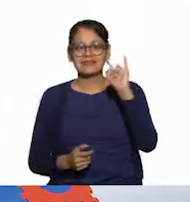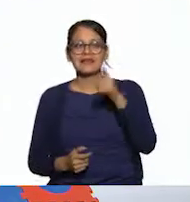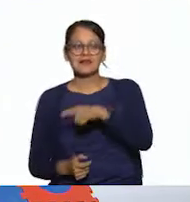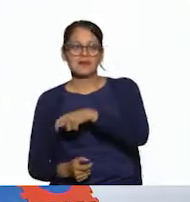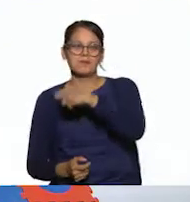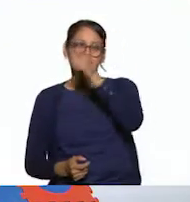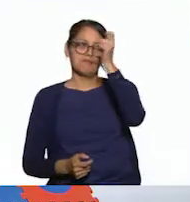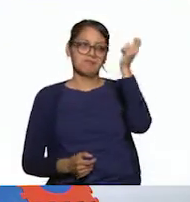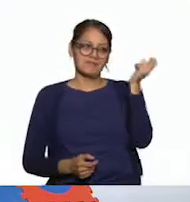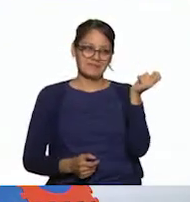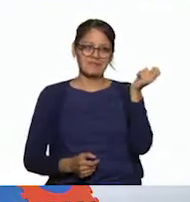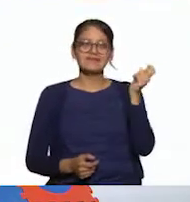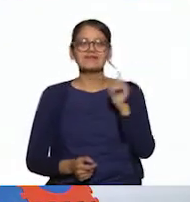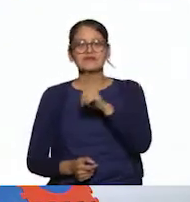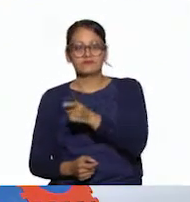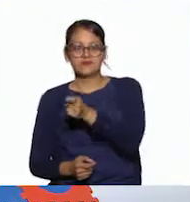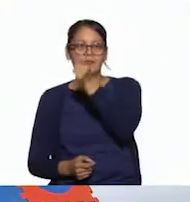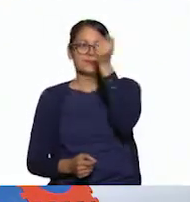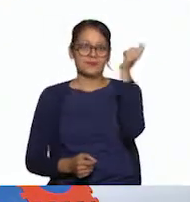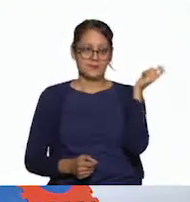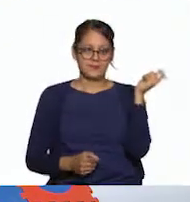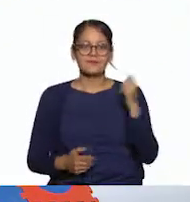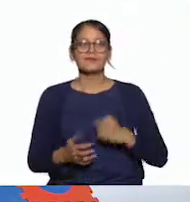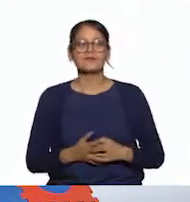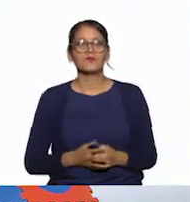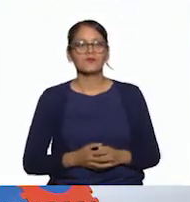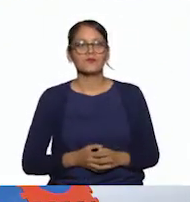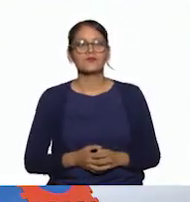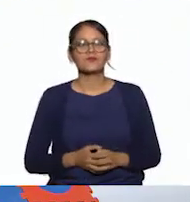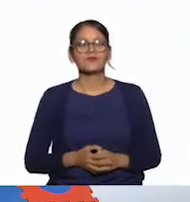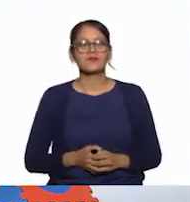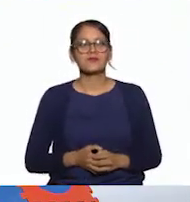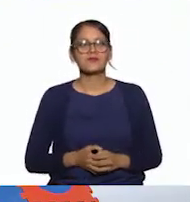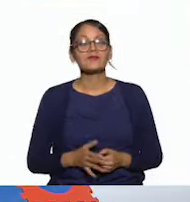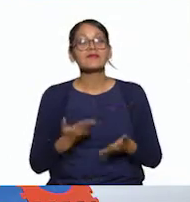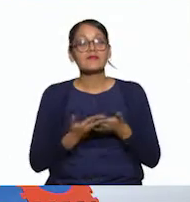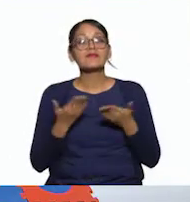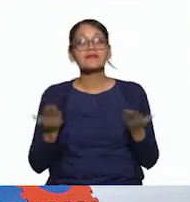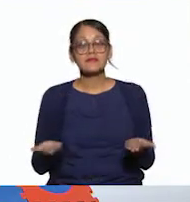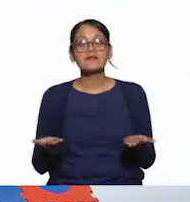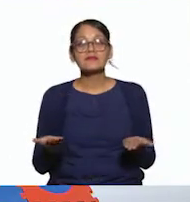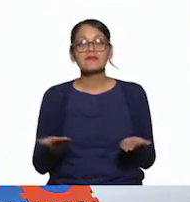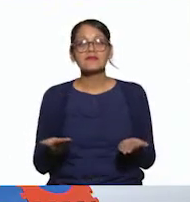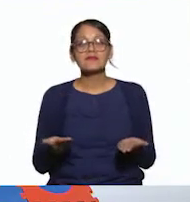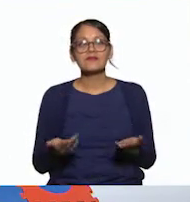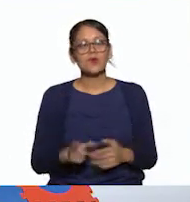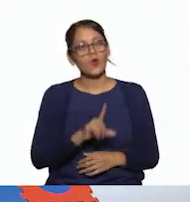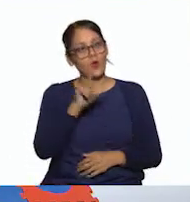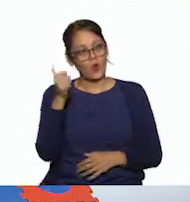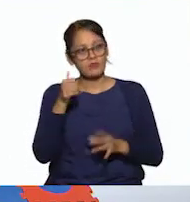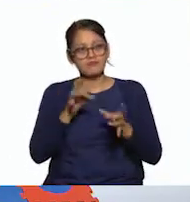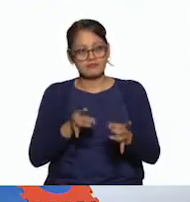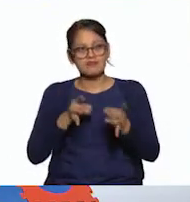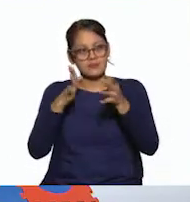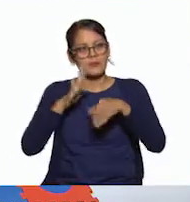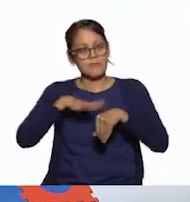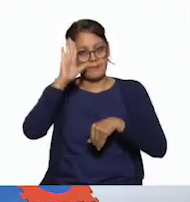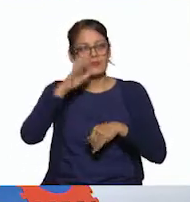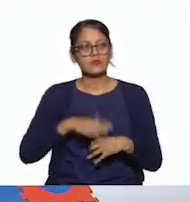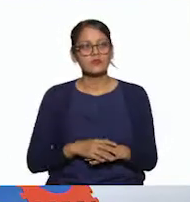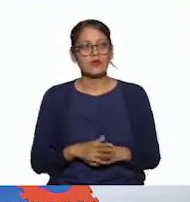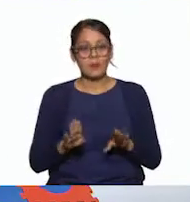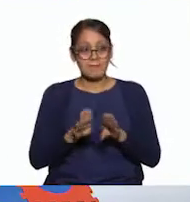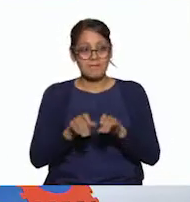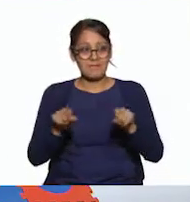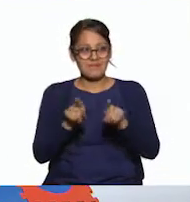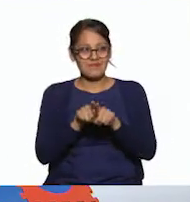A la izquierda. A la izquierda. A la izquierda. Y ahora vamos a encontrar otras direcciones más. Así uh-huh.